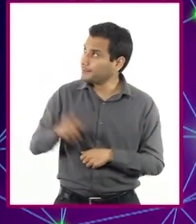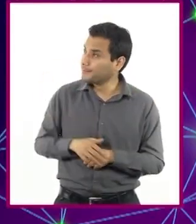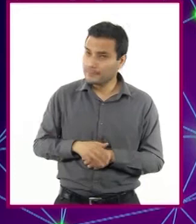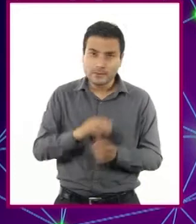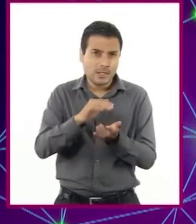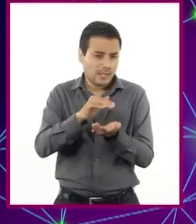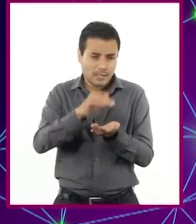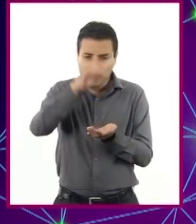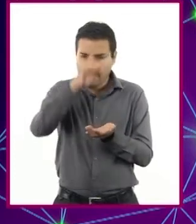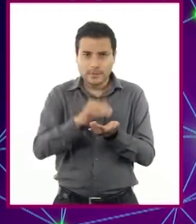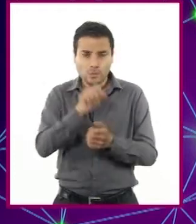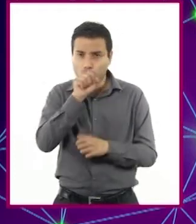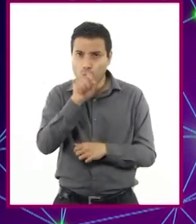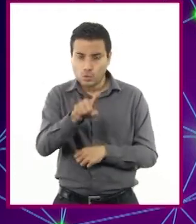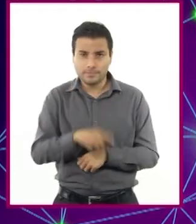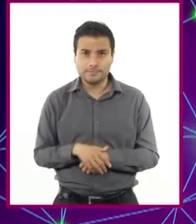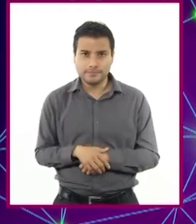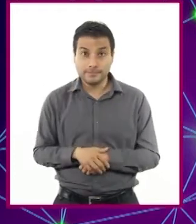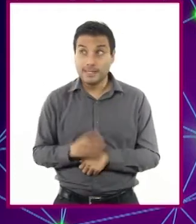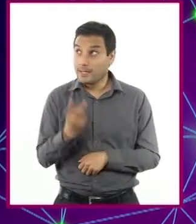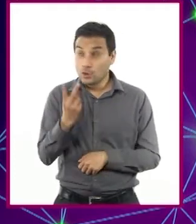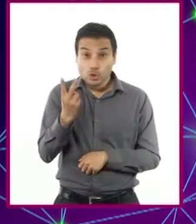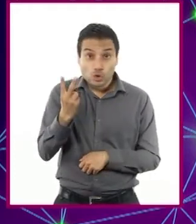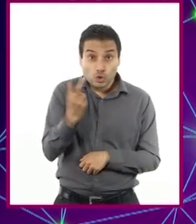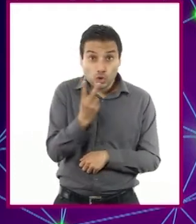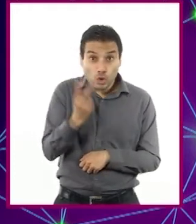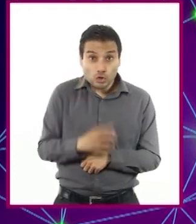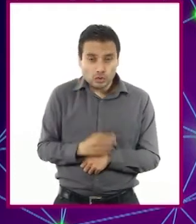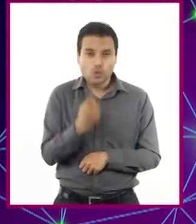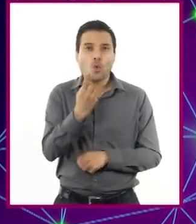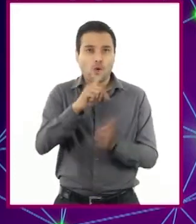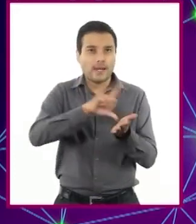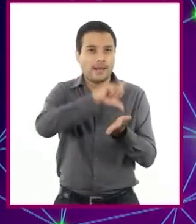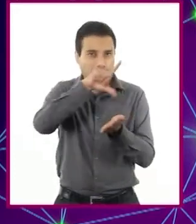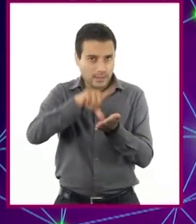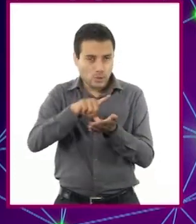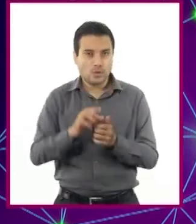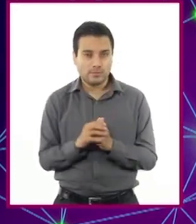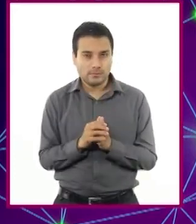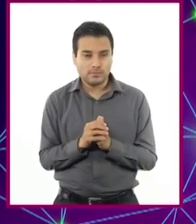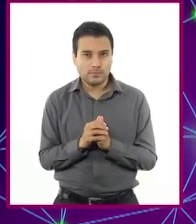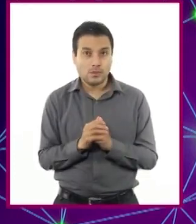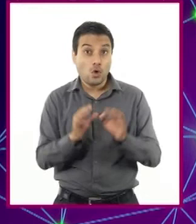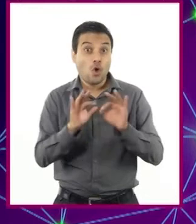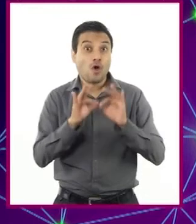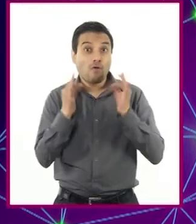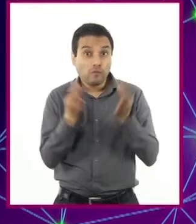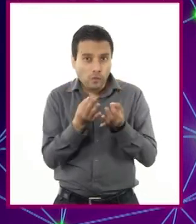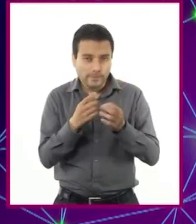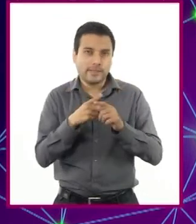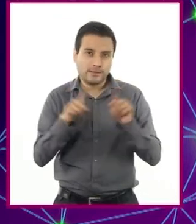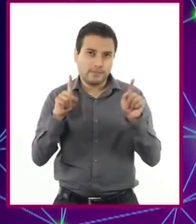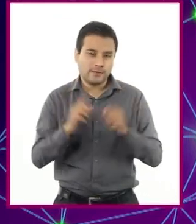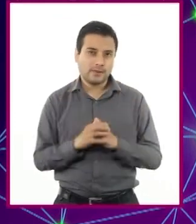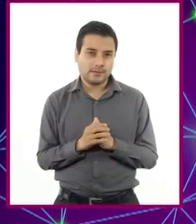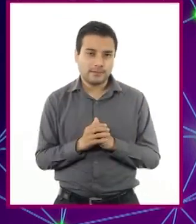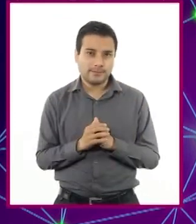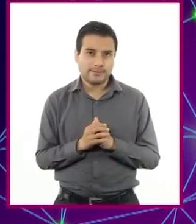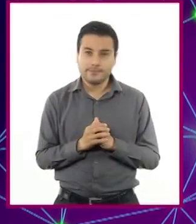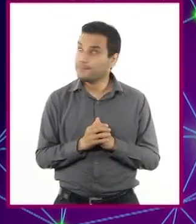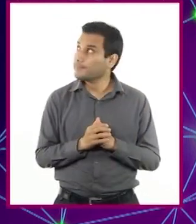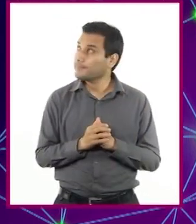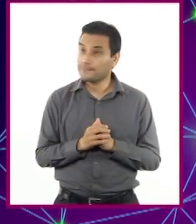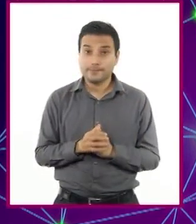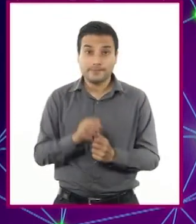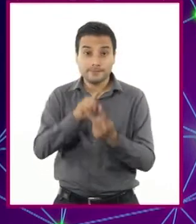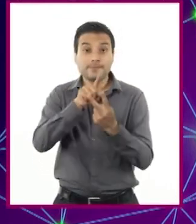Como pueden observar, ambos envases son de 1 litro de capacidad, aunque su forma es diferente. Uno es un prisma